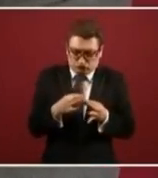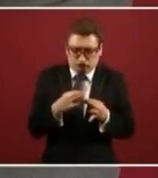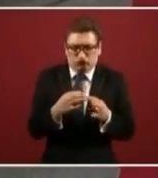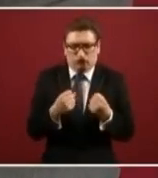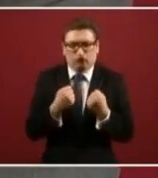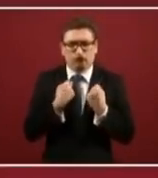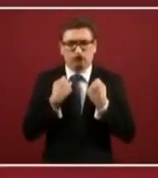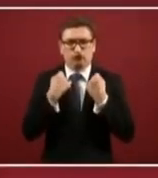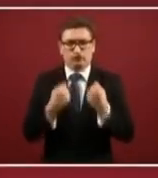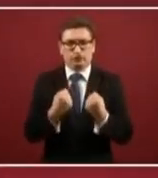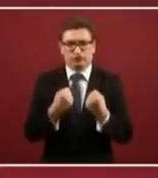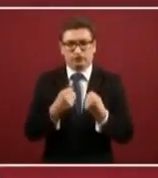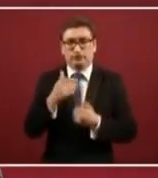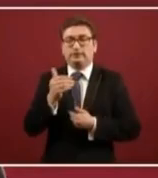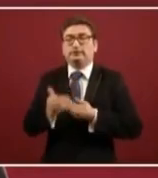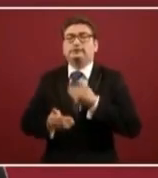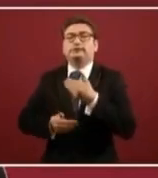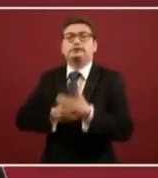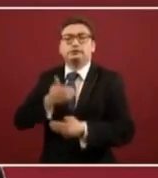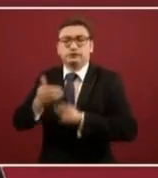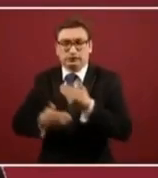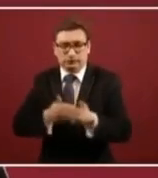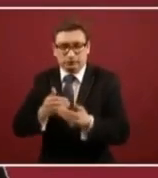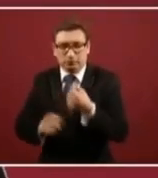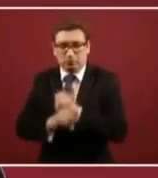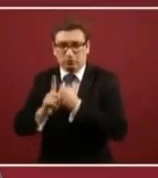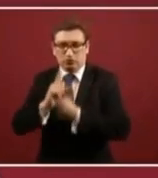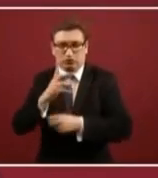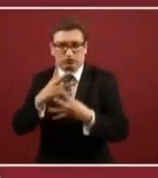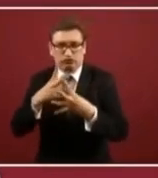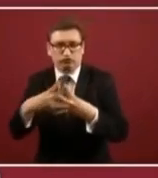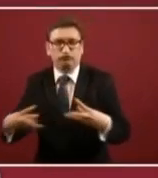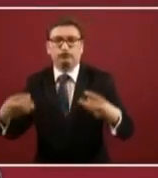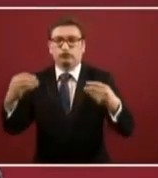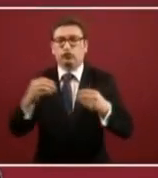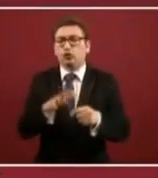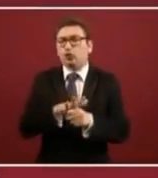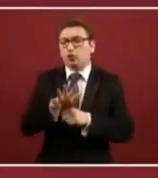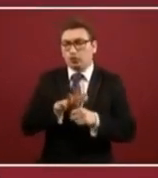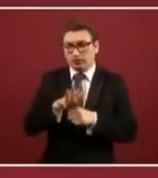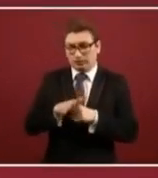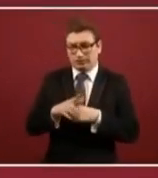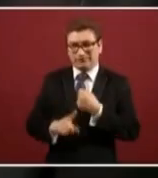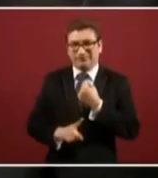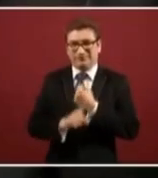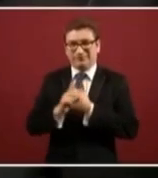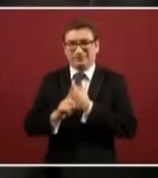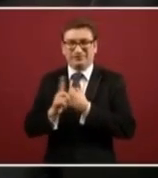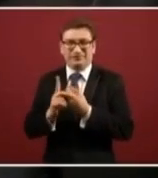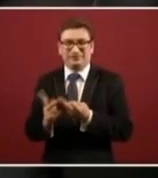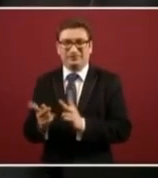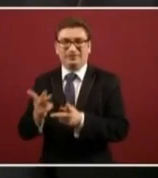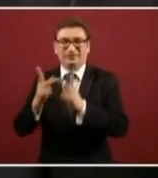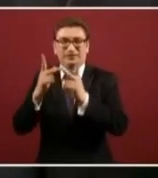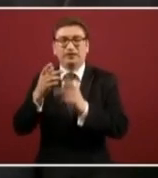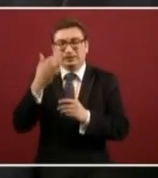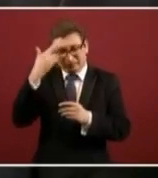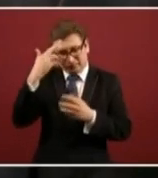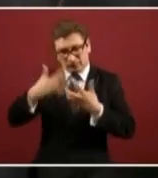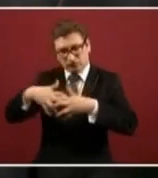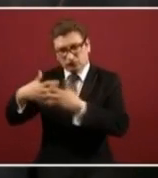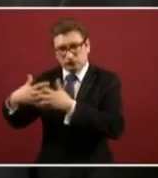resolvemos el problema grave que nos dejaron de las plantas de